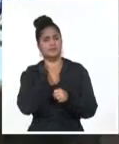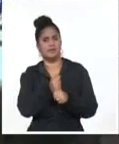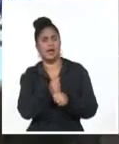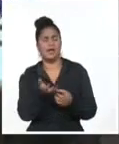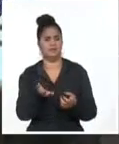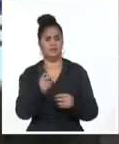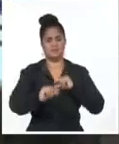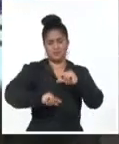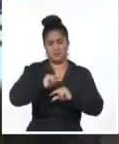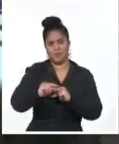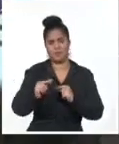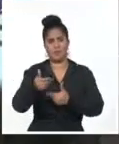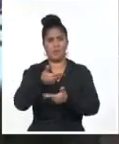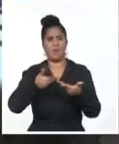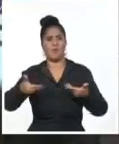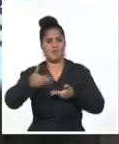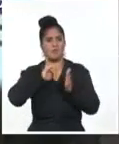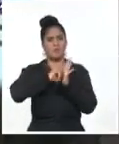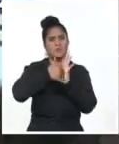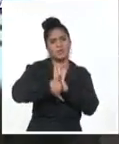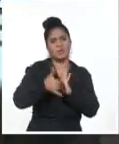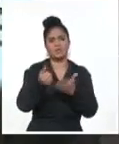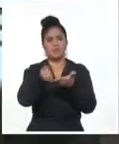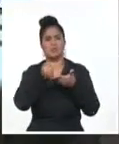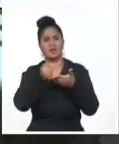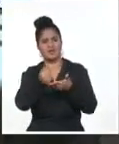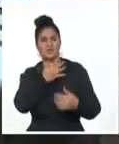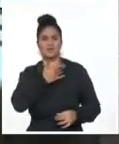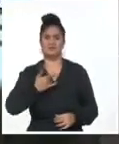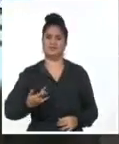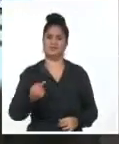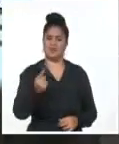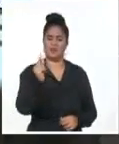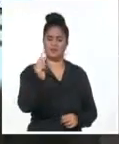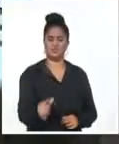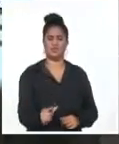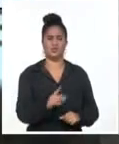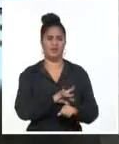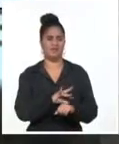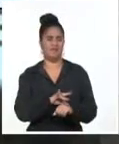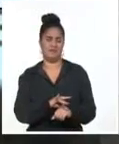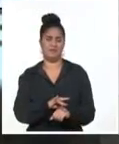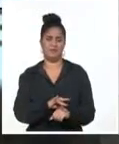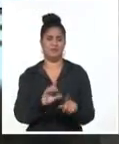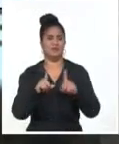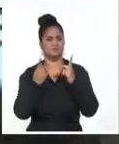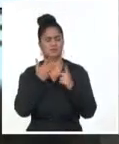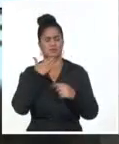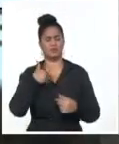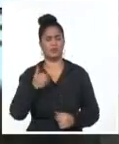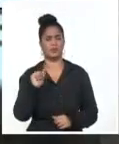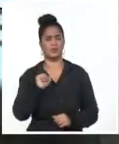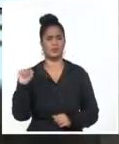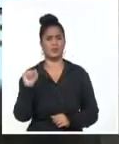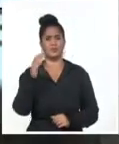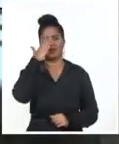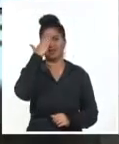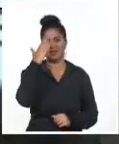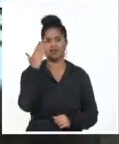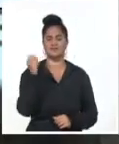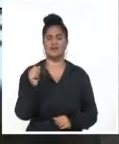proyectos para el intercambio, la ayuda, la compasión por el enfermo. Sobre quiénes son, cómo lo logran, a quiénes